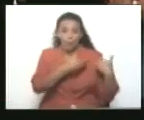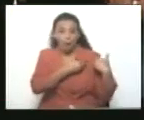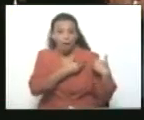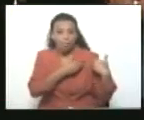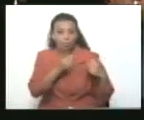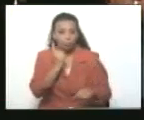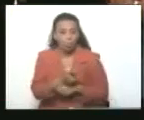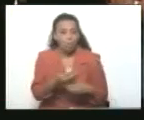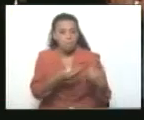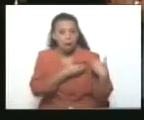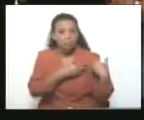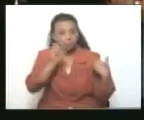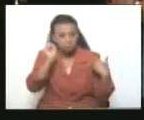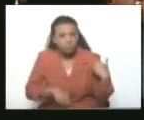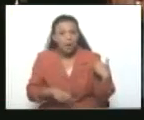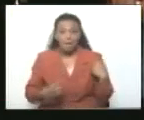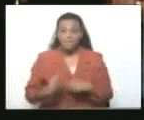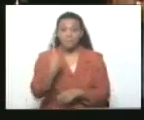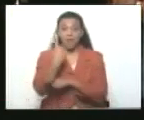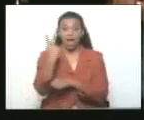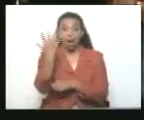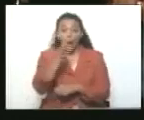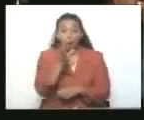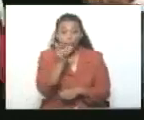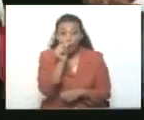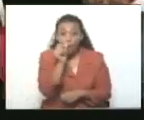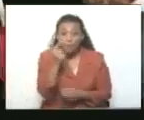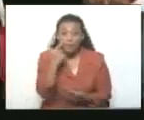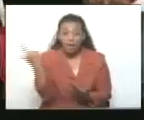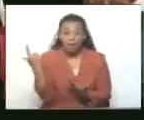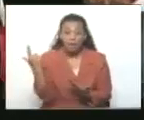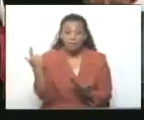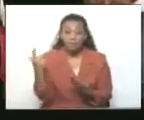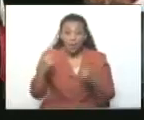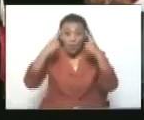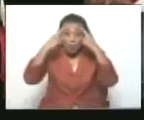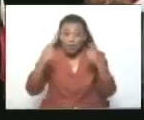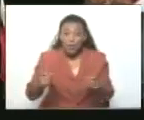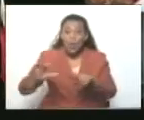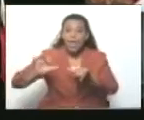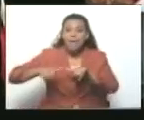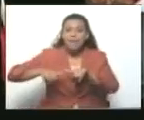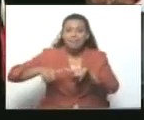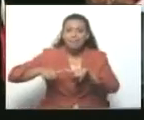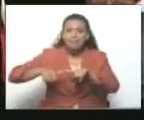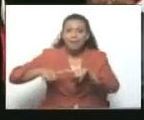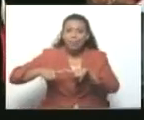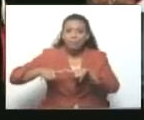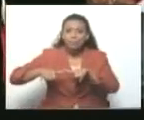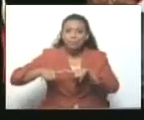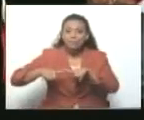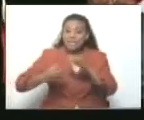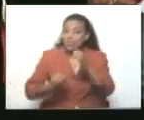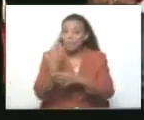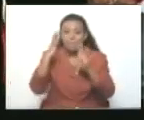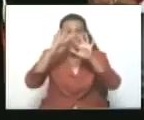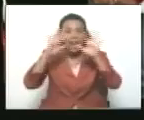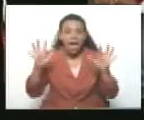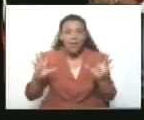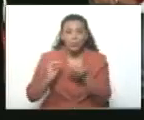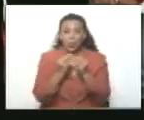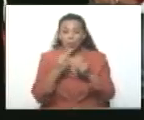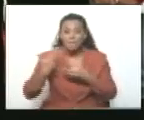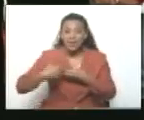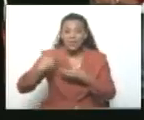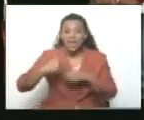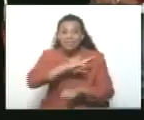Tomen el mando. En primer lugar, este muchacho, este joven profesional, ingeniero, que hizo el milagro de recuperar la